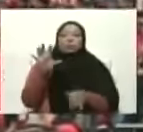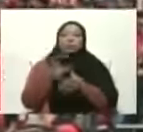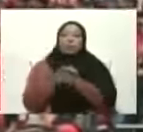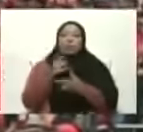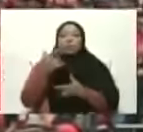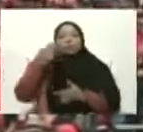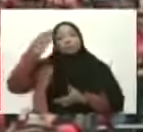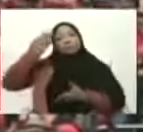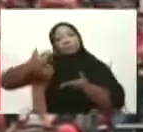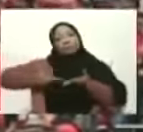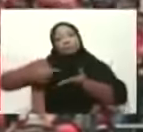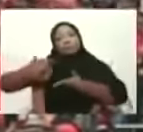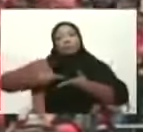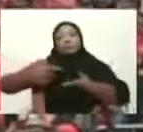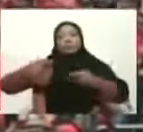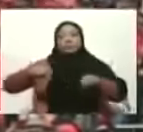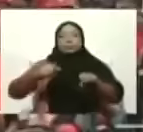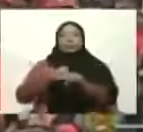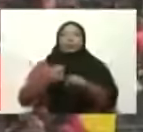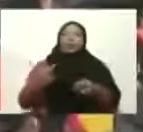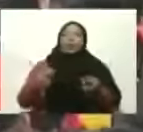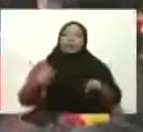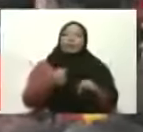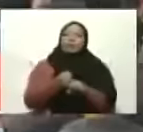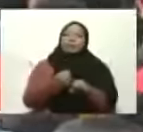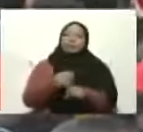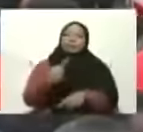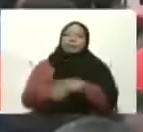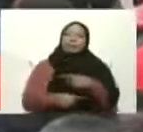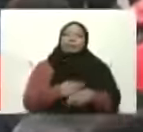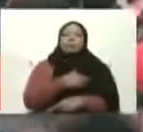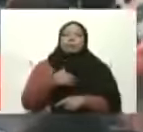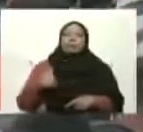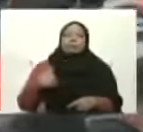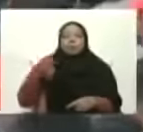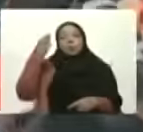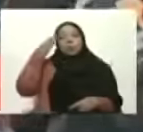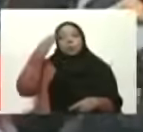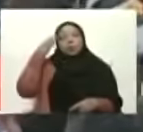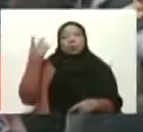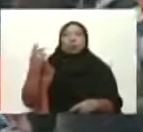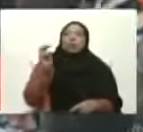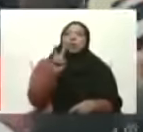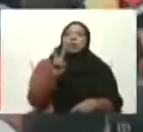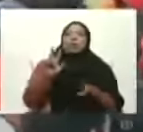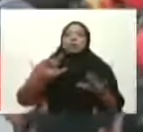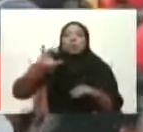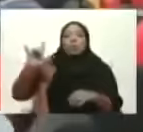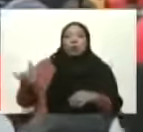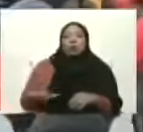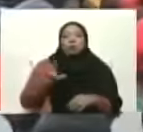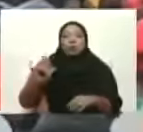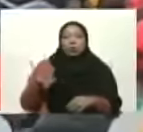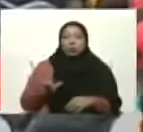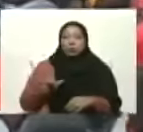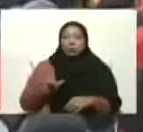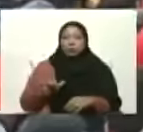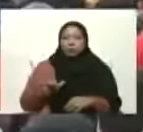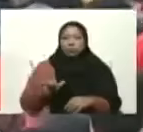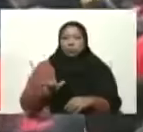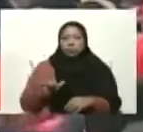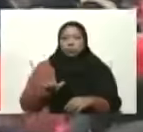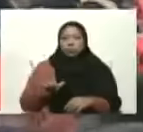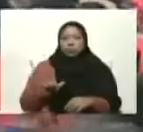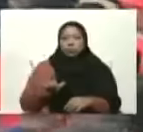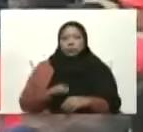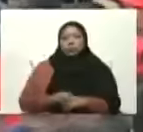las sanciones, no a los bloqueos. Y quiero que sepan que este 28 de julio vamos a